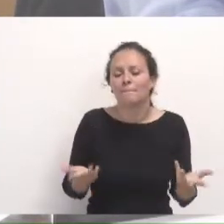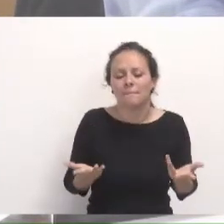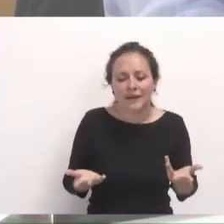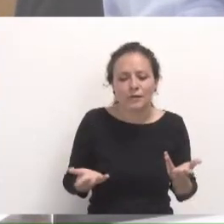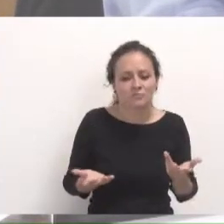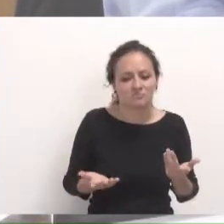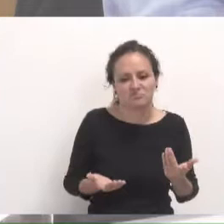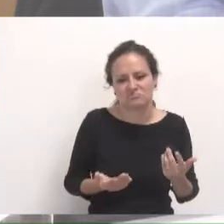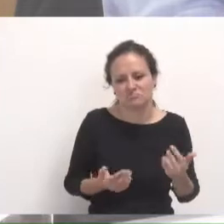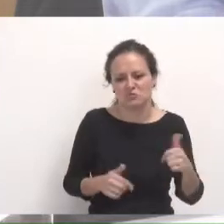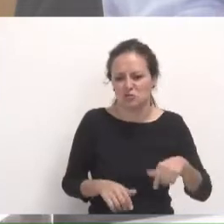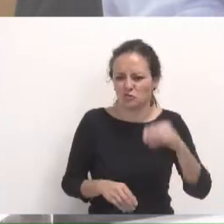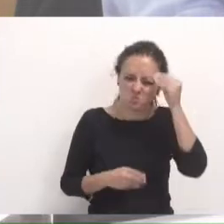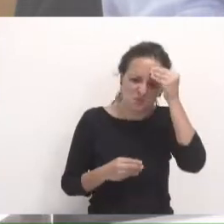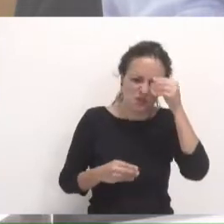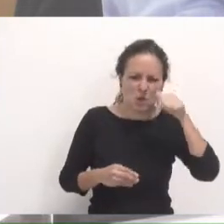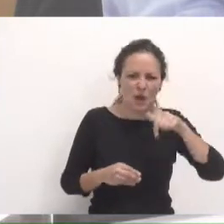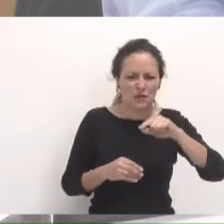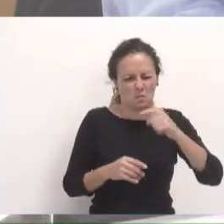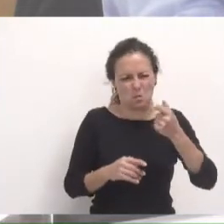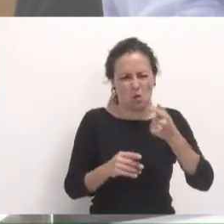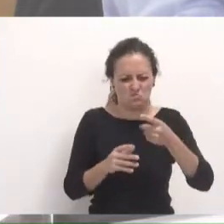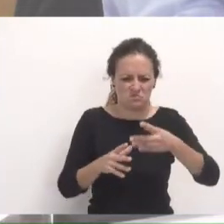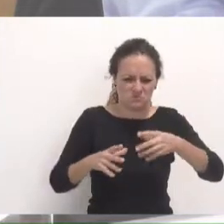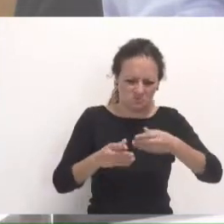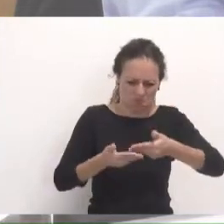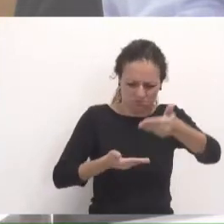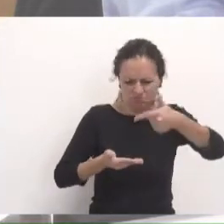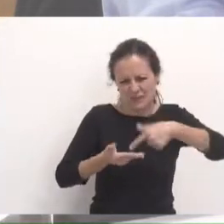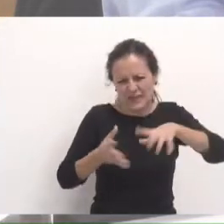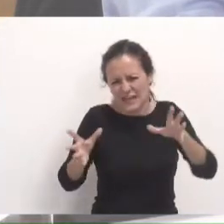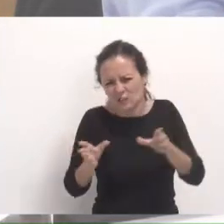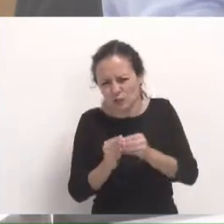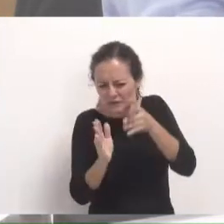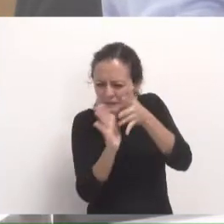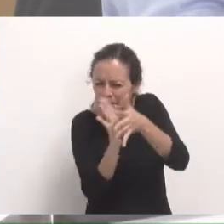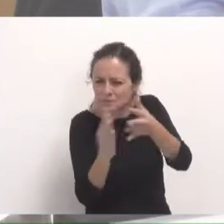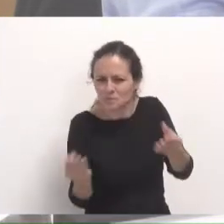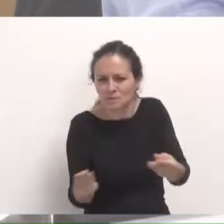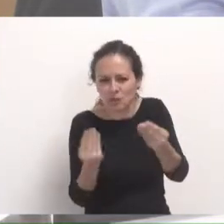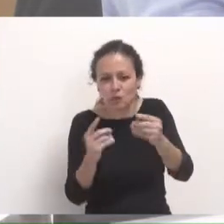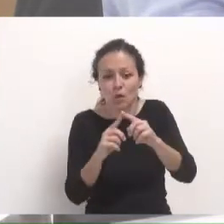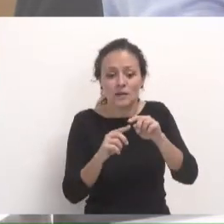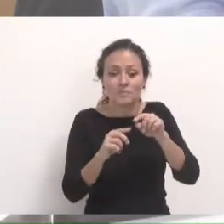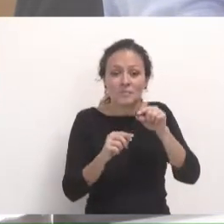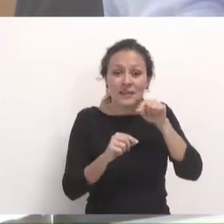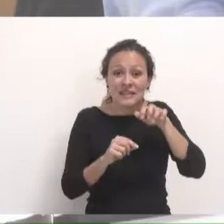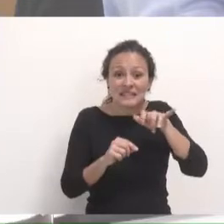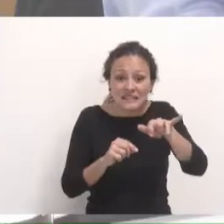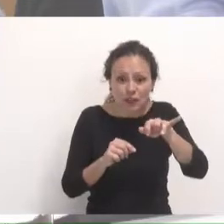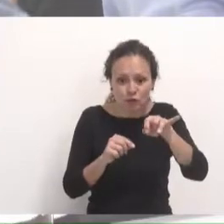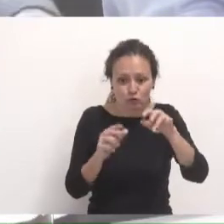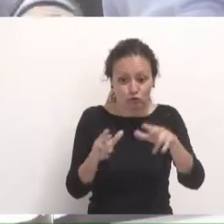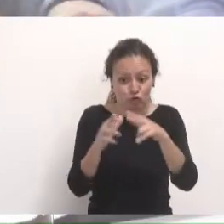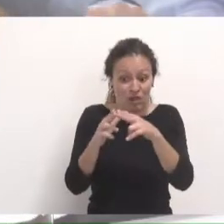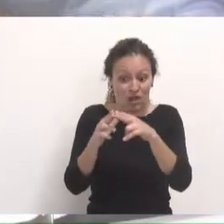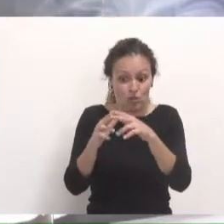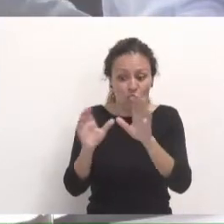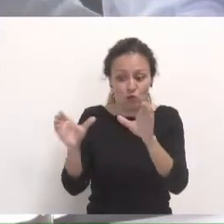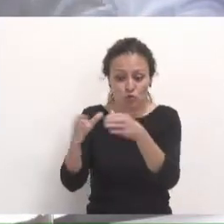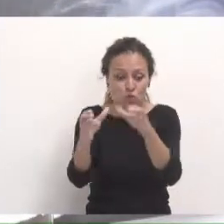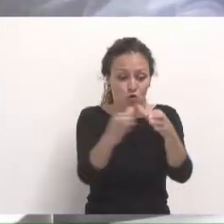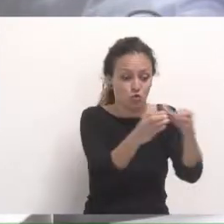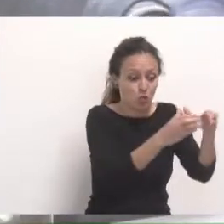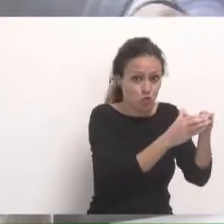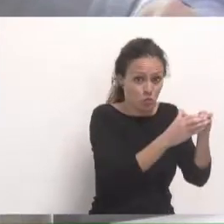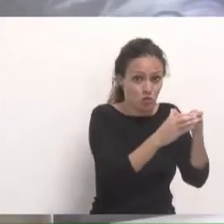creo que aquí está un poco más resumido y más explicado, ¿no? Son insectos sociales organizados en colonias que viven en el suelo,